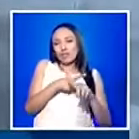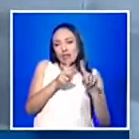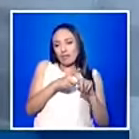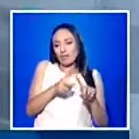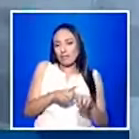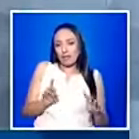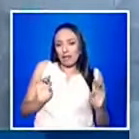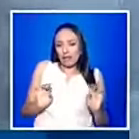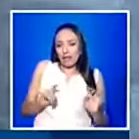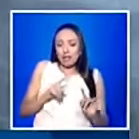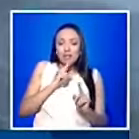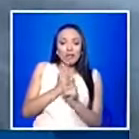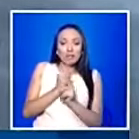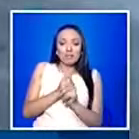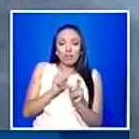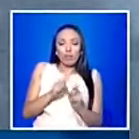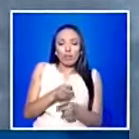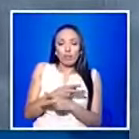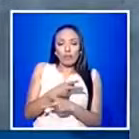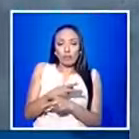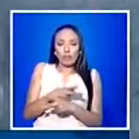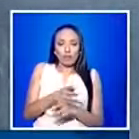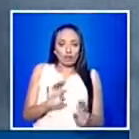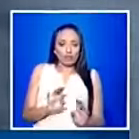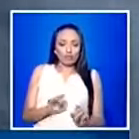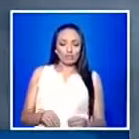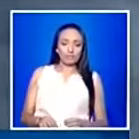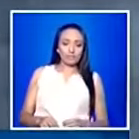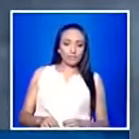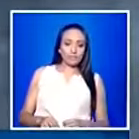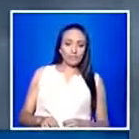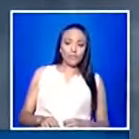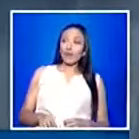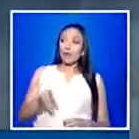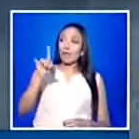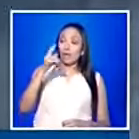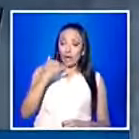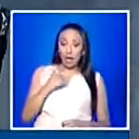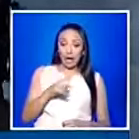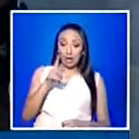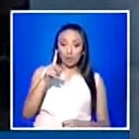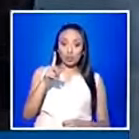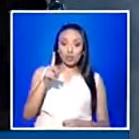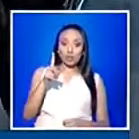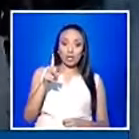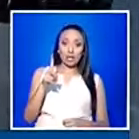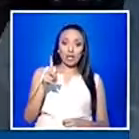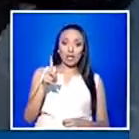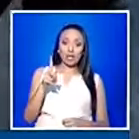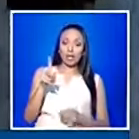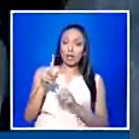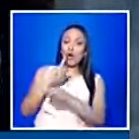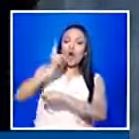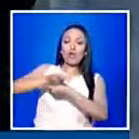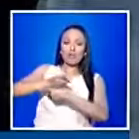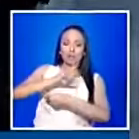que definitivamente pueden representar un riesgo para el resto de los ciudadanos. Hay una regulación a nivel de